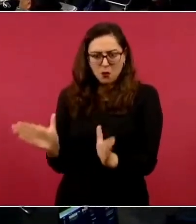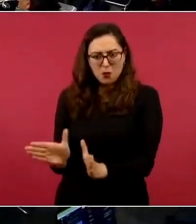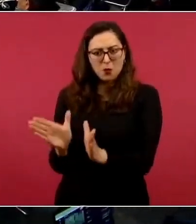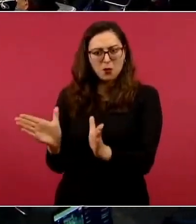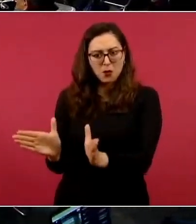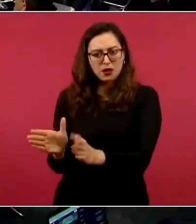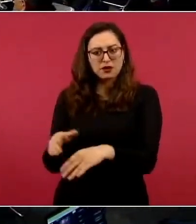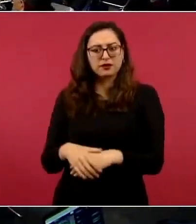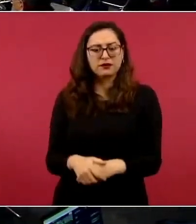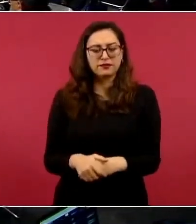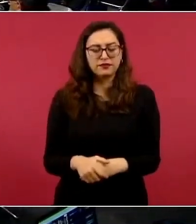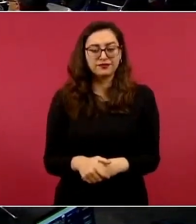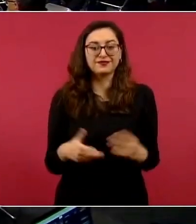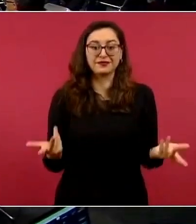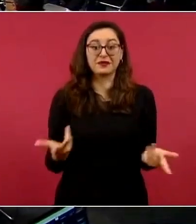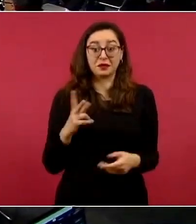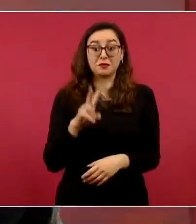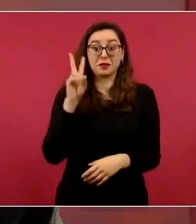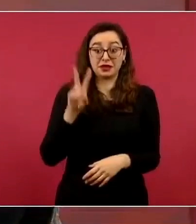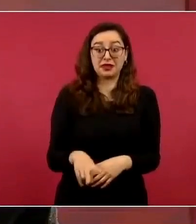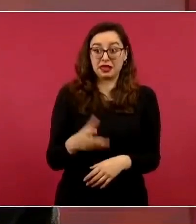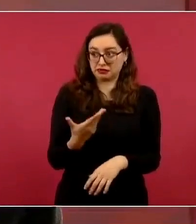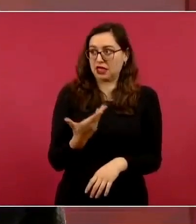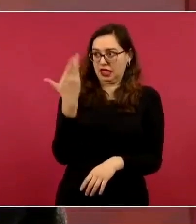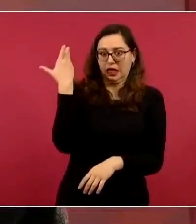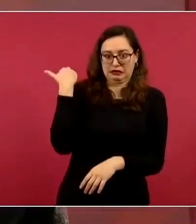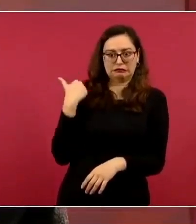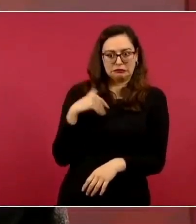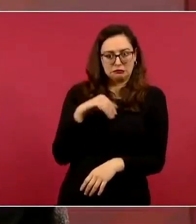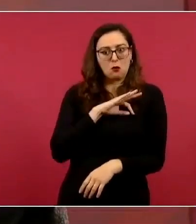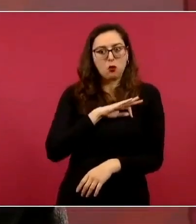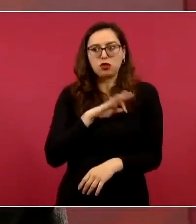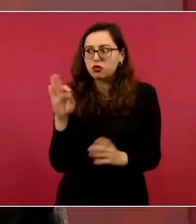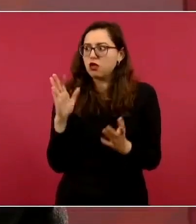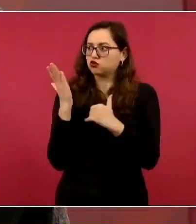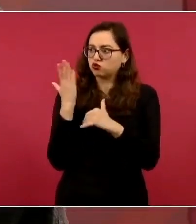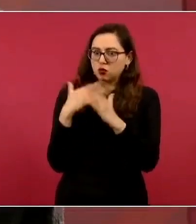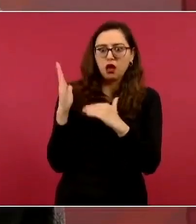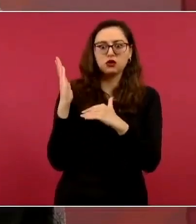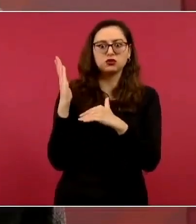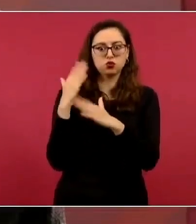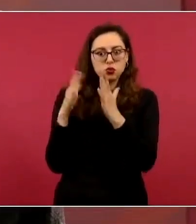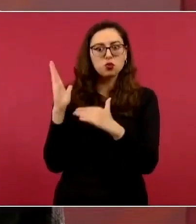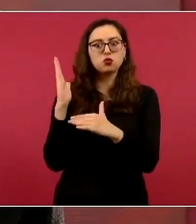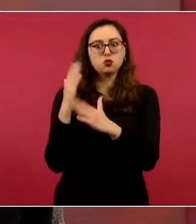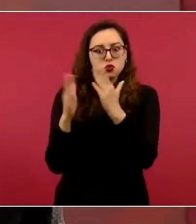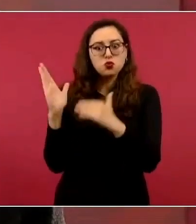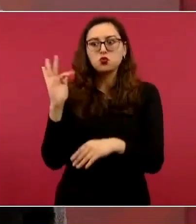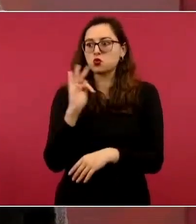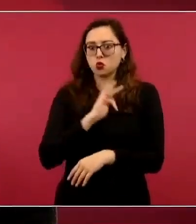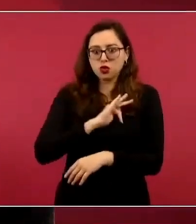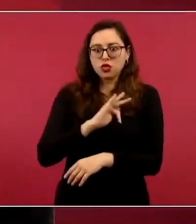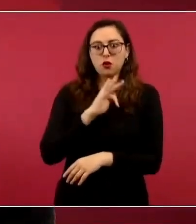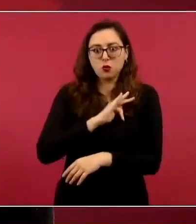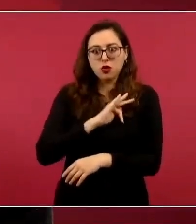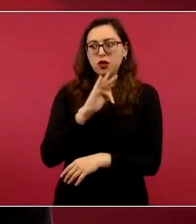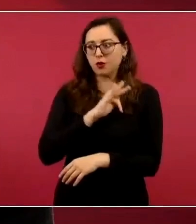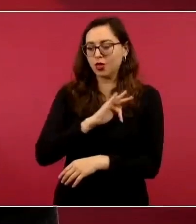porque había la posibilidad de salir adelante, de estudiar. Yo siempre recuerdo